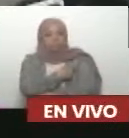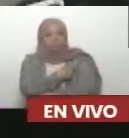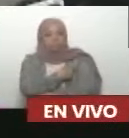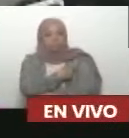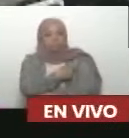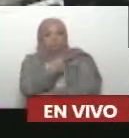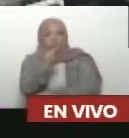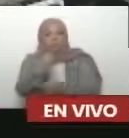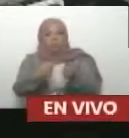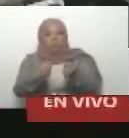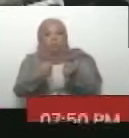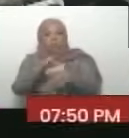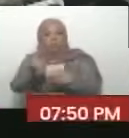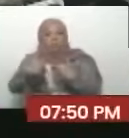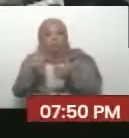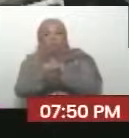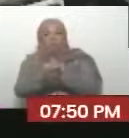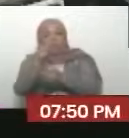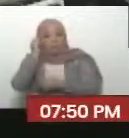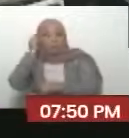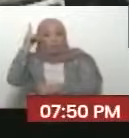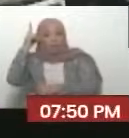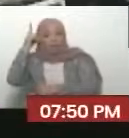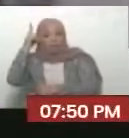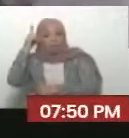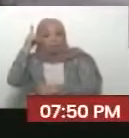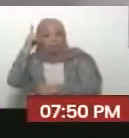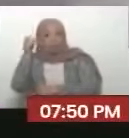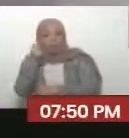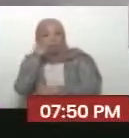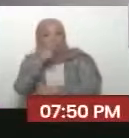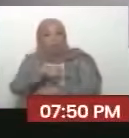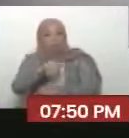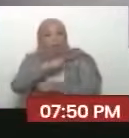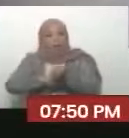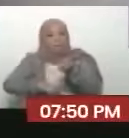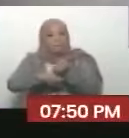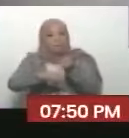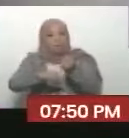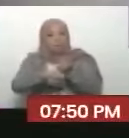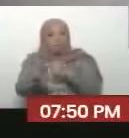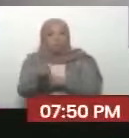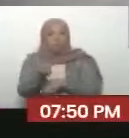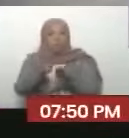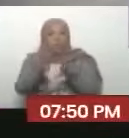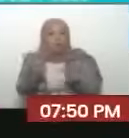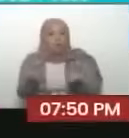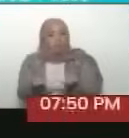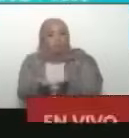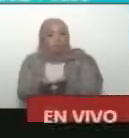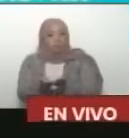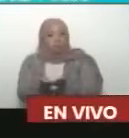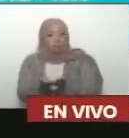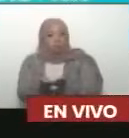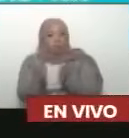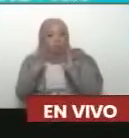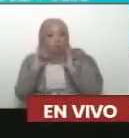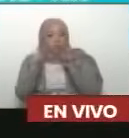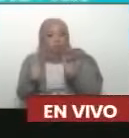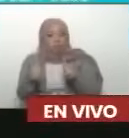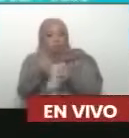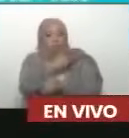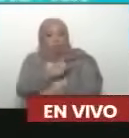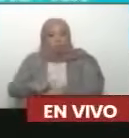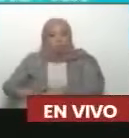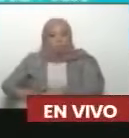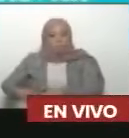Pero no contaban con nuestra astucia, no contaban con el apoyo que tenemos en el mundo. Y ahí surgió el